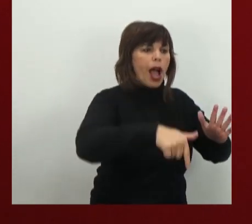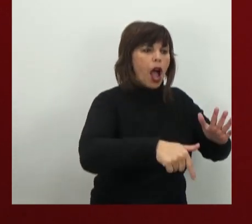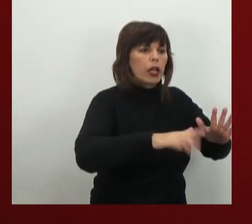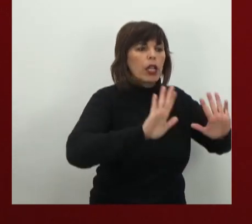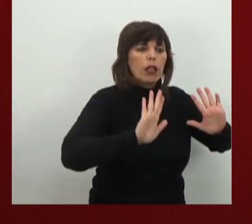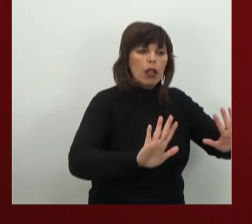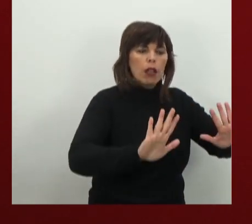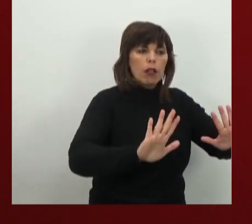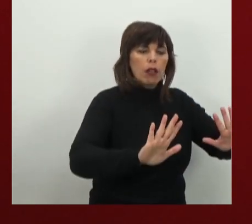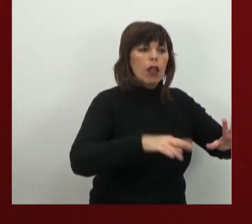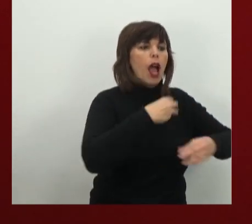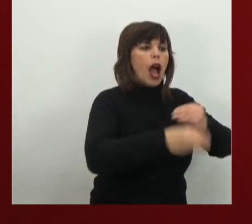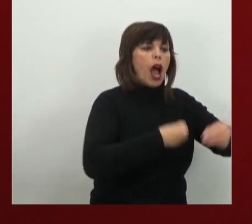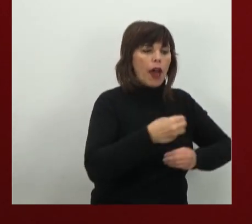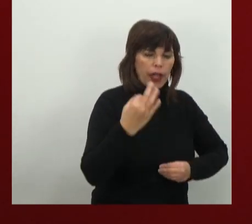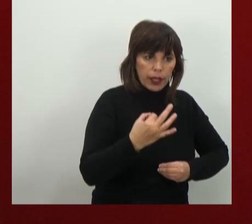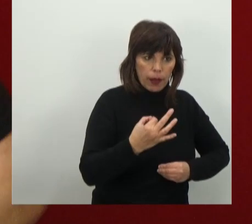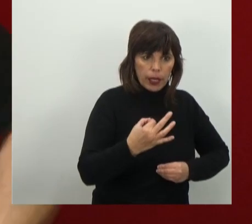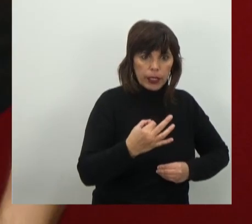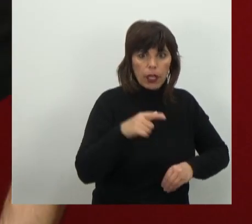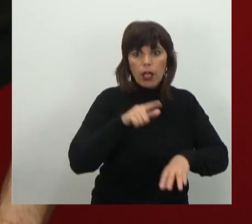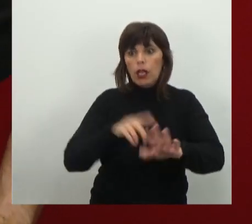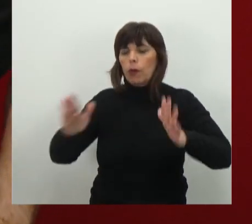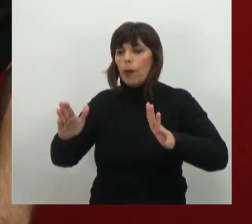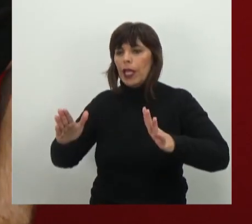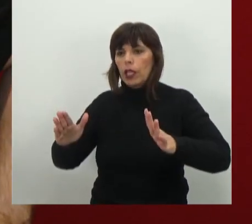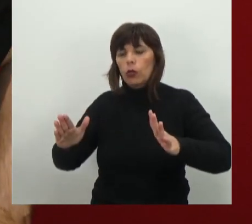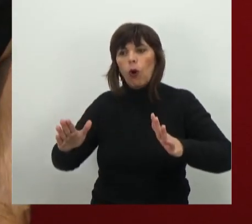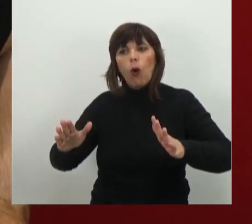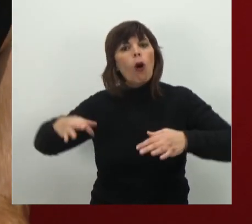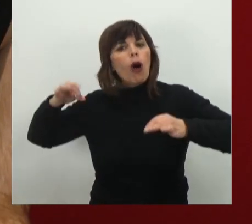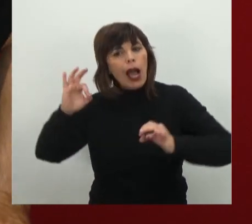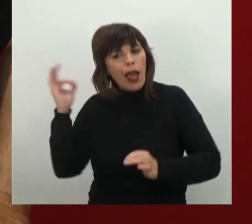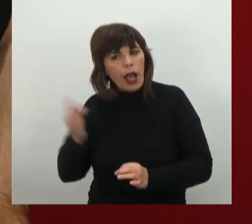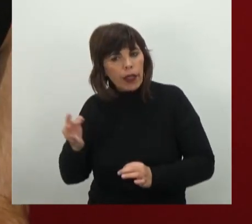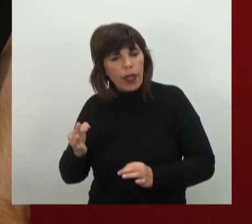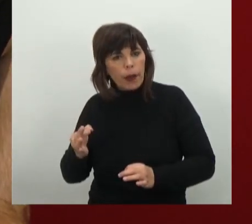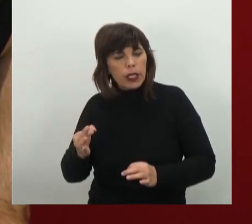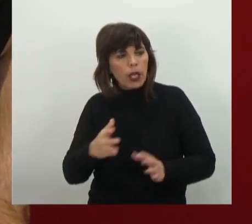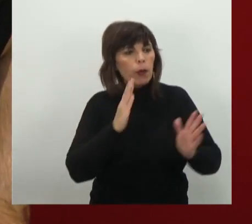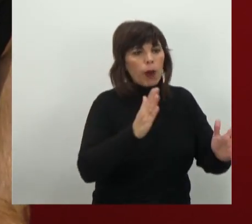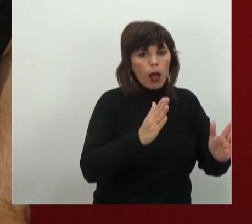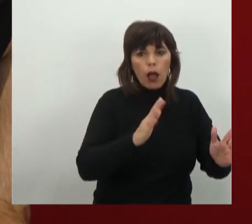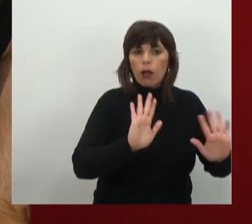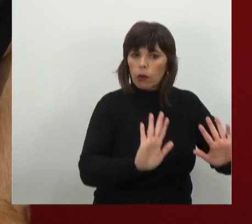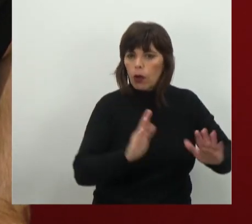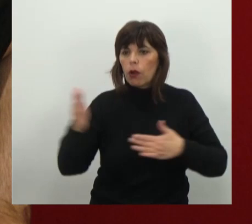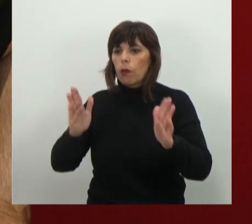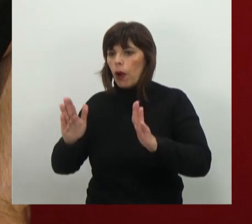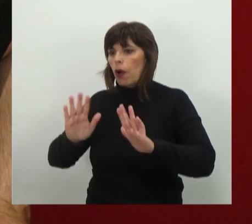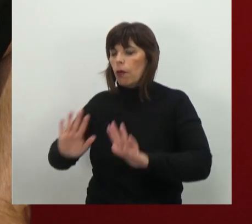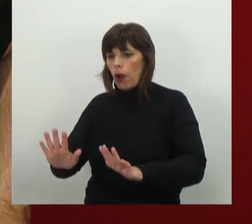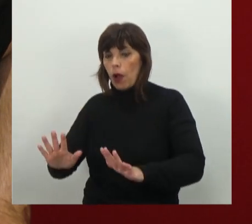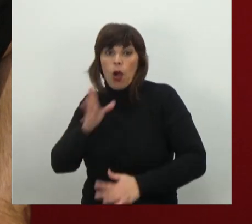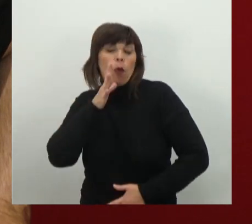La Biblia dice en Eclesiastés 3, versículo 1 al 15, que todo tiene su tiempo, toda cosa que se quiere tiene su momento y su